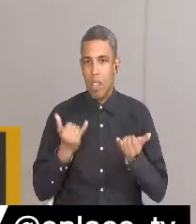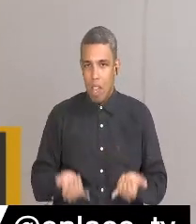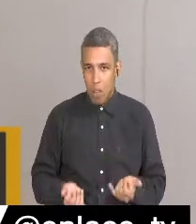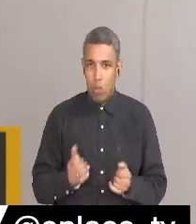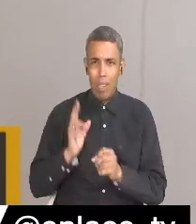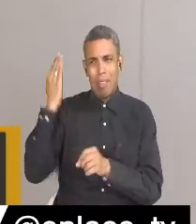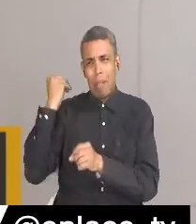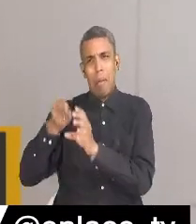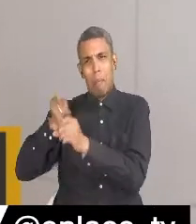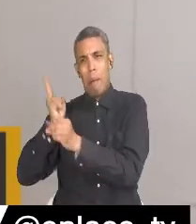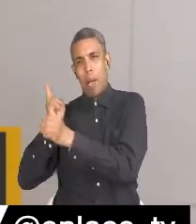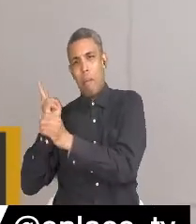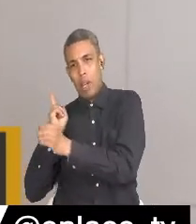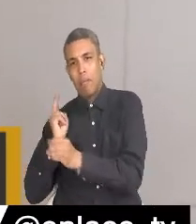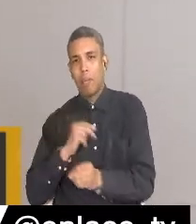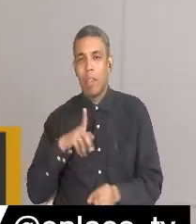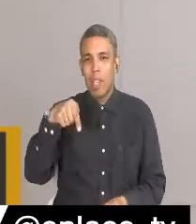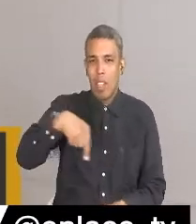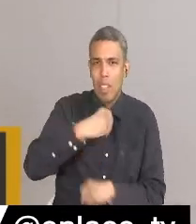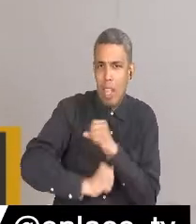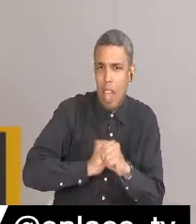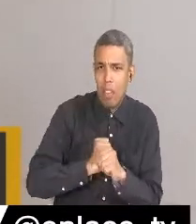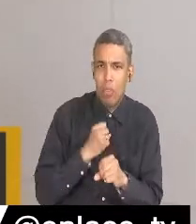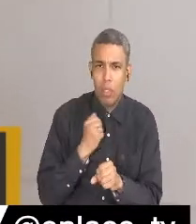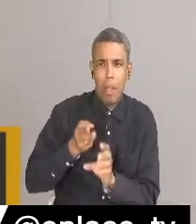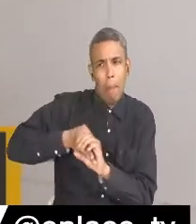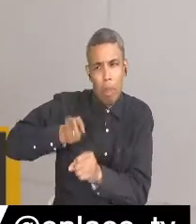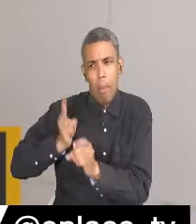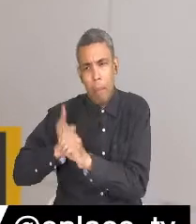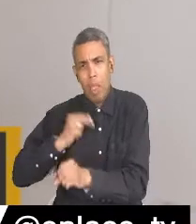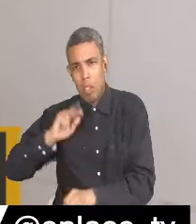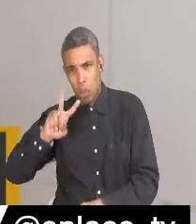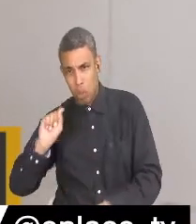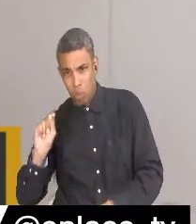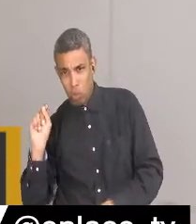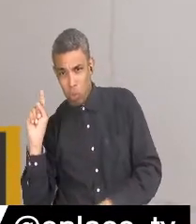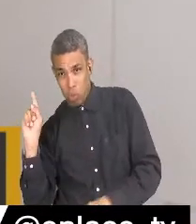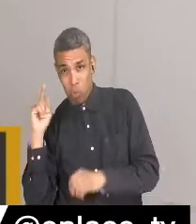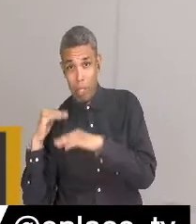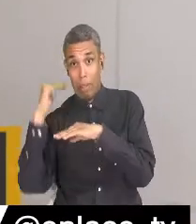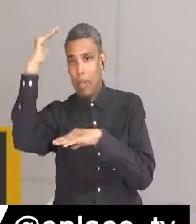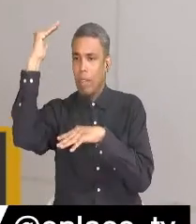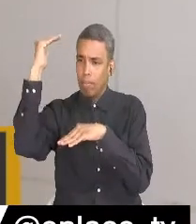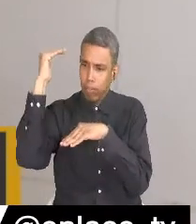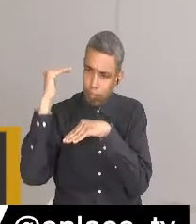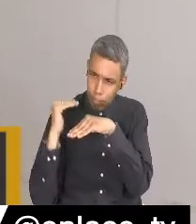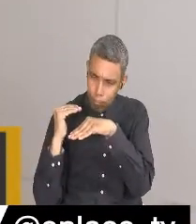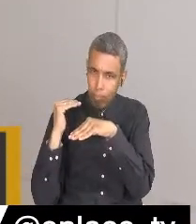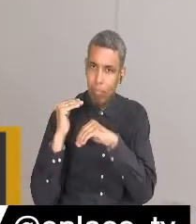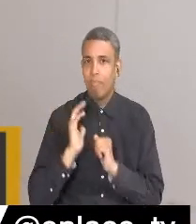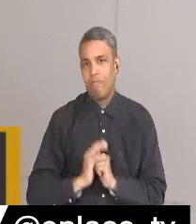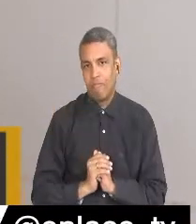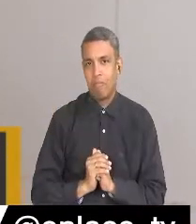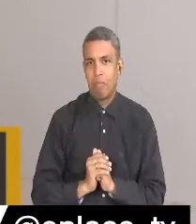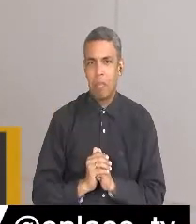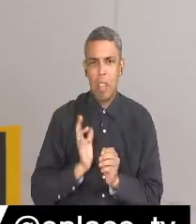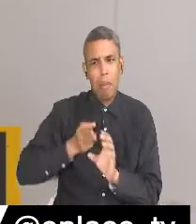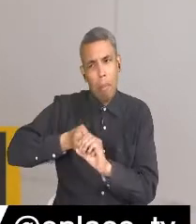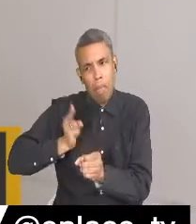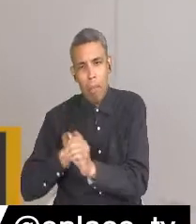deserciones, y por situaciones familiares más que todo, porque el padre de familia tiene que desplazarse a otra ciudad por el problema económico de la